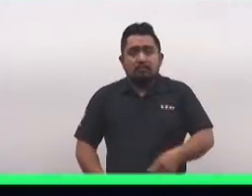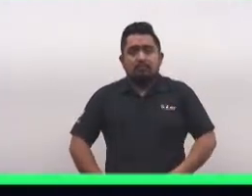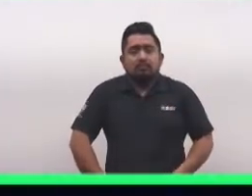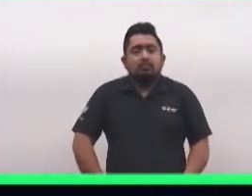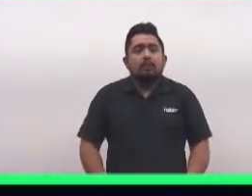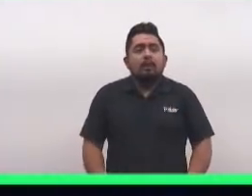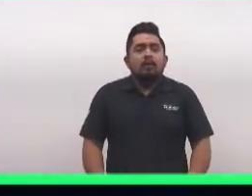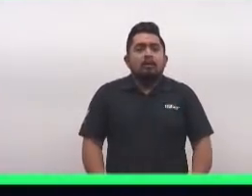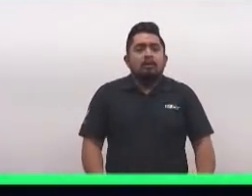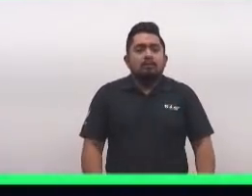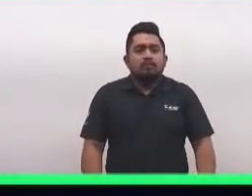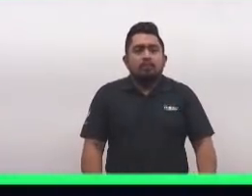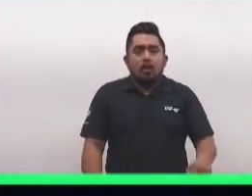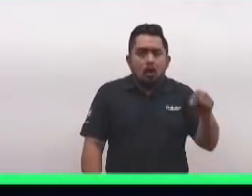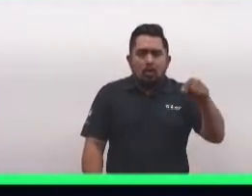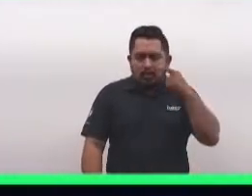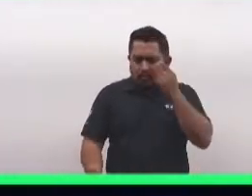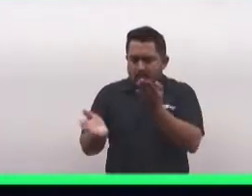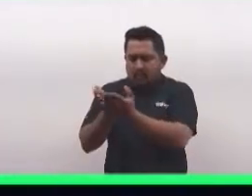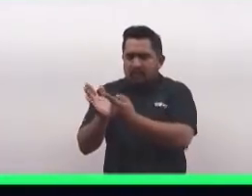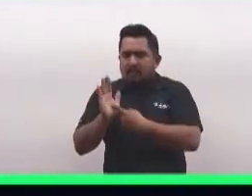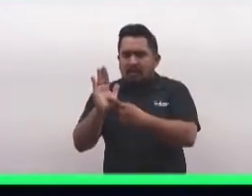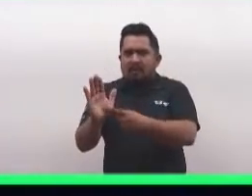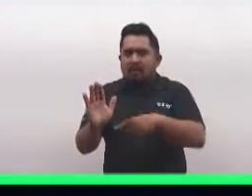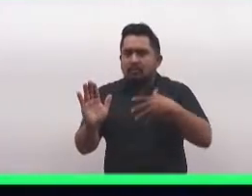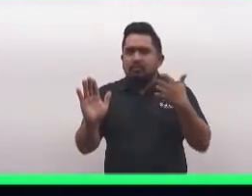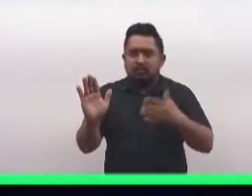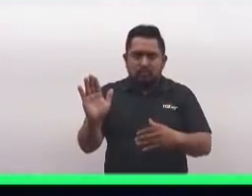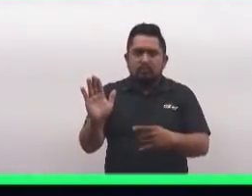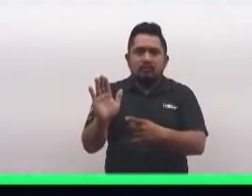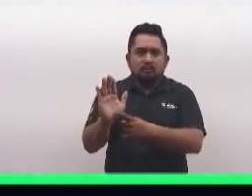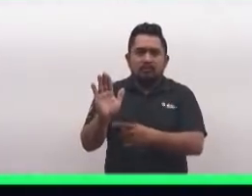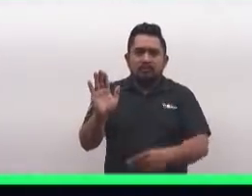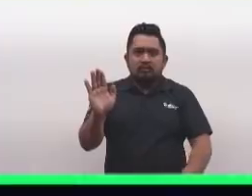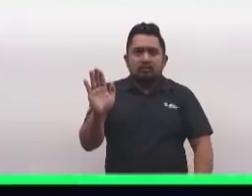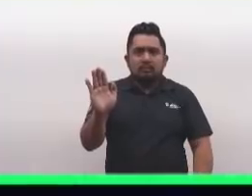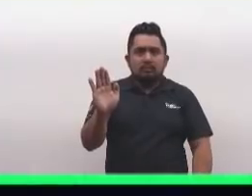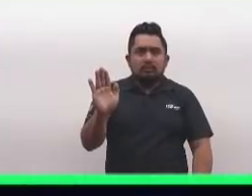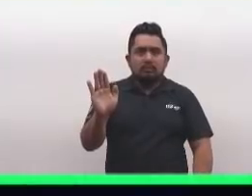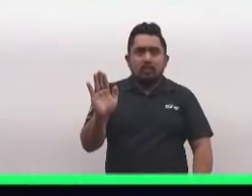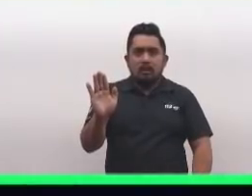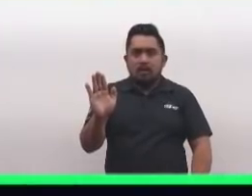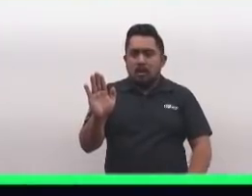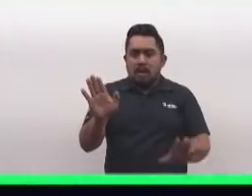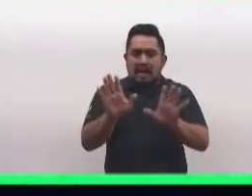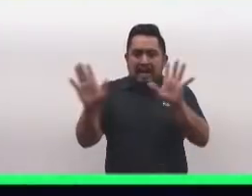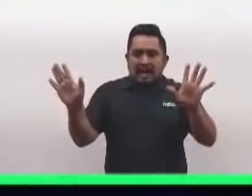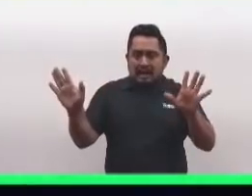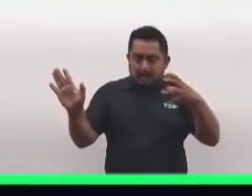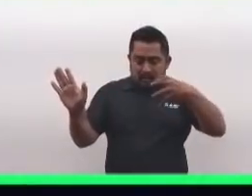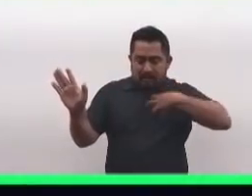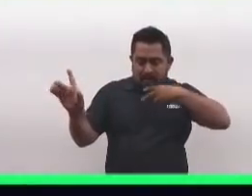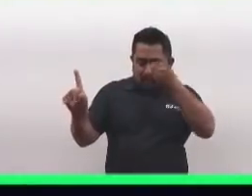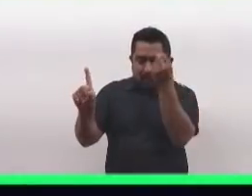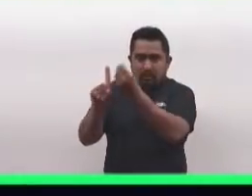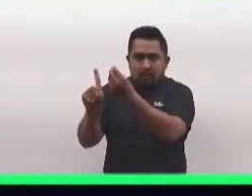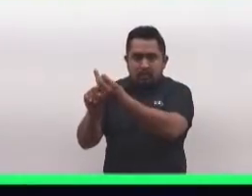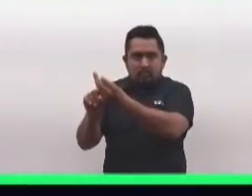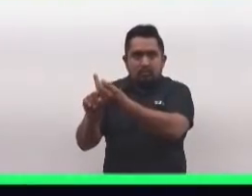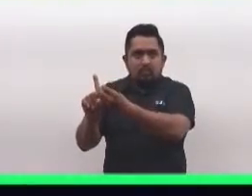pero no damos cuenta ahora la afirmación tan fuerte teológica que hace el evangelio en él estaba la vida no en la